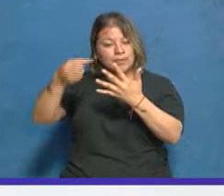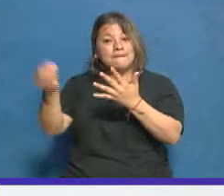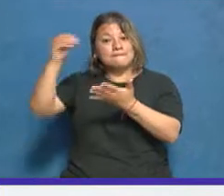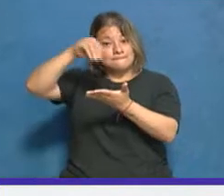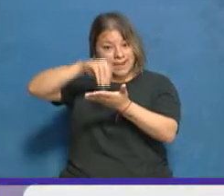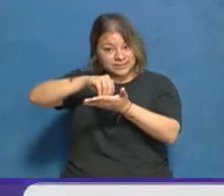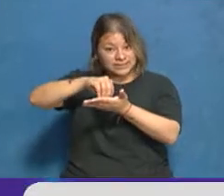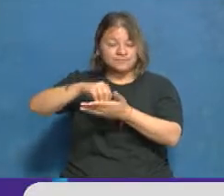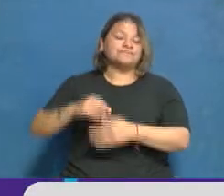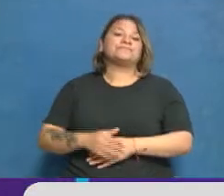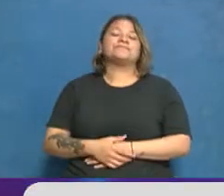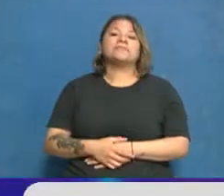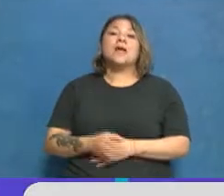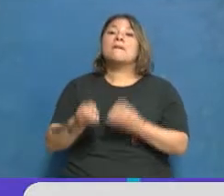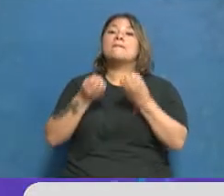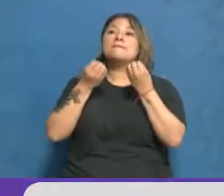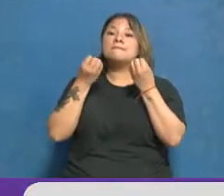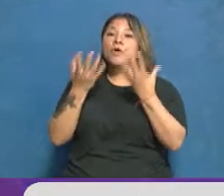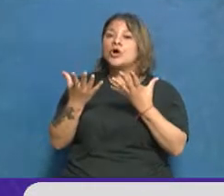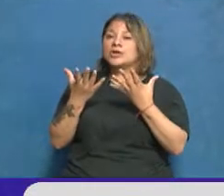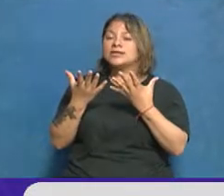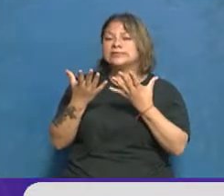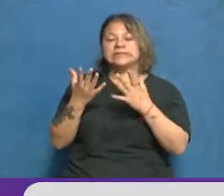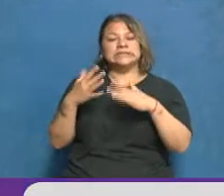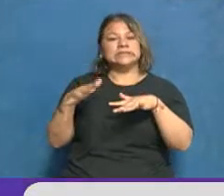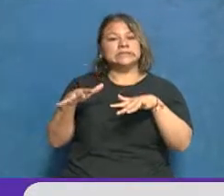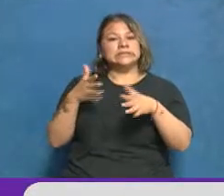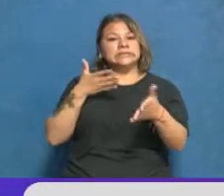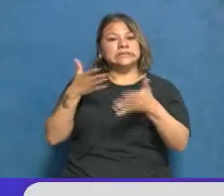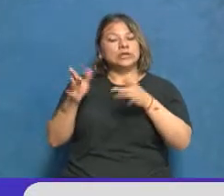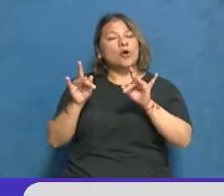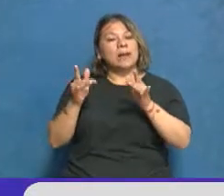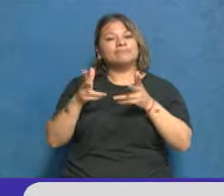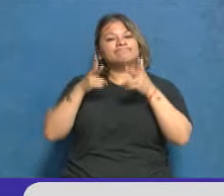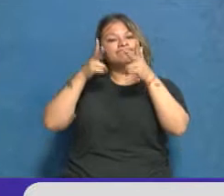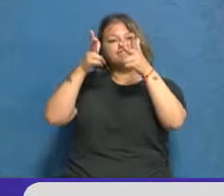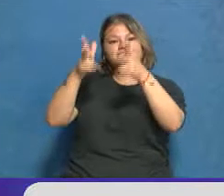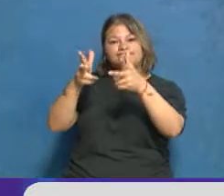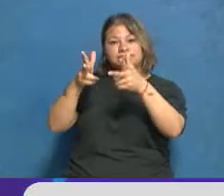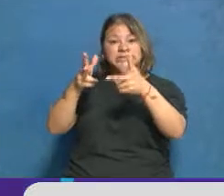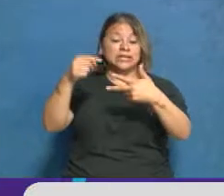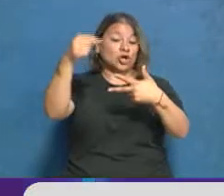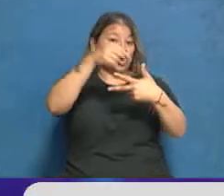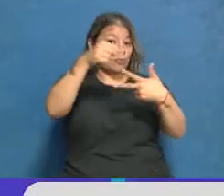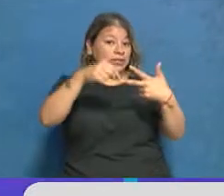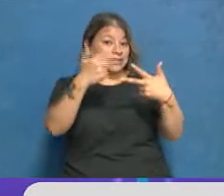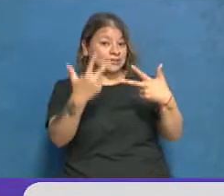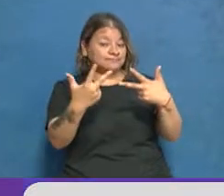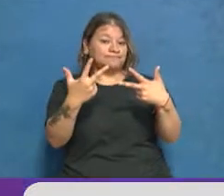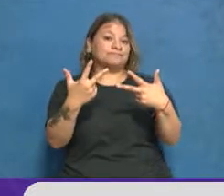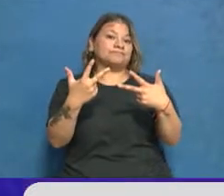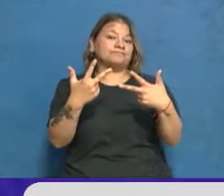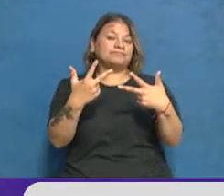a partir del día de hoy, porque uno de los más complejos, hay que decirlo, sí, se trata de la tarifa eléctrica. Tiene tres componentes, Eva, los tres